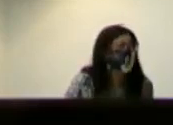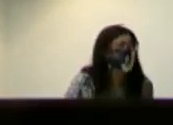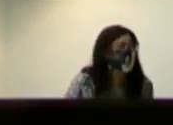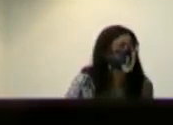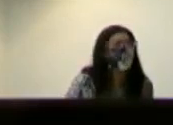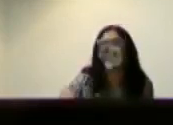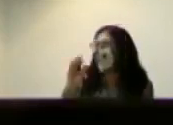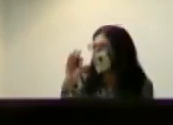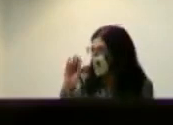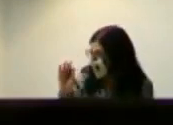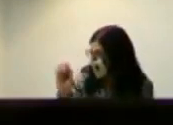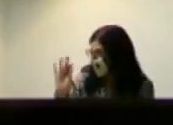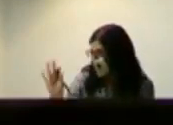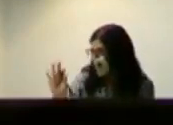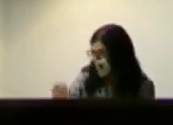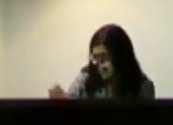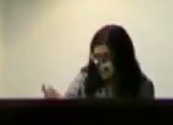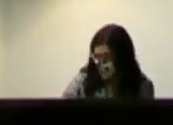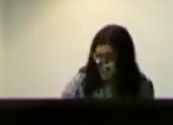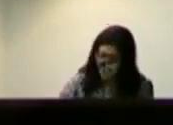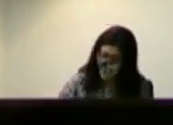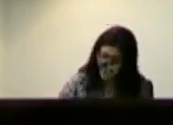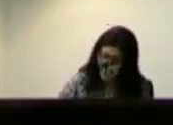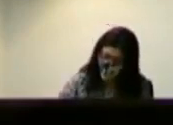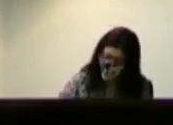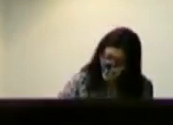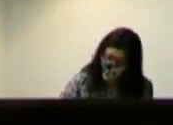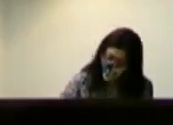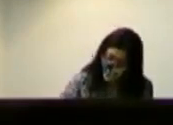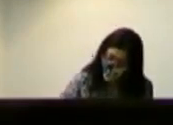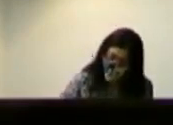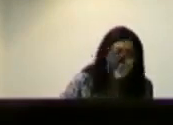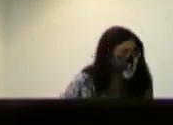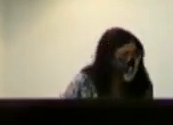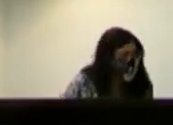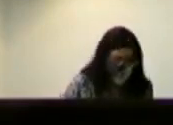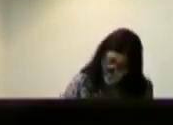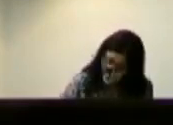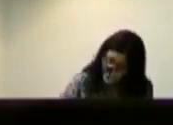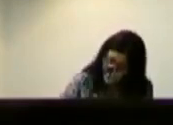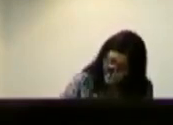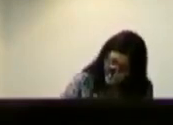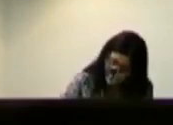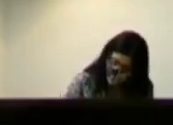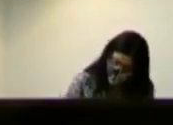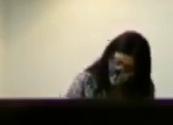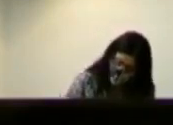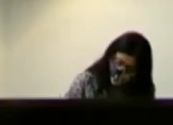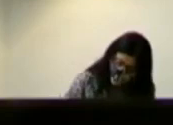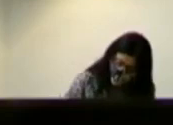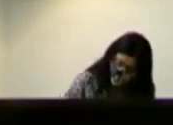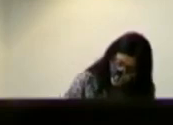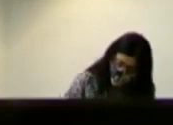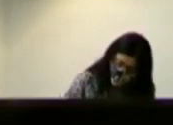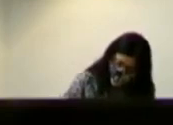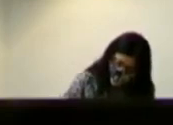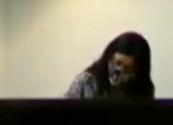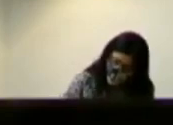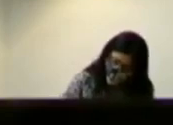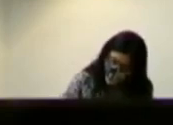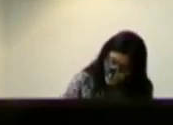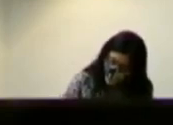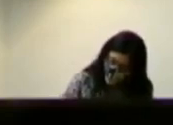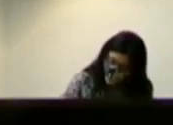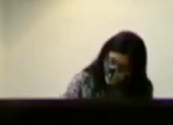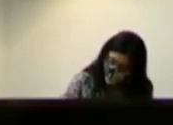y cantidad. Vamos al que fue el del 2016 al 2017, año fiscal. El total.